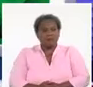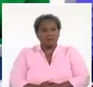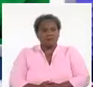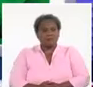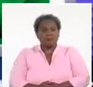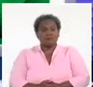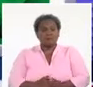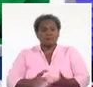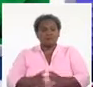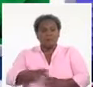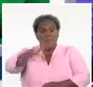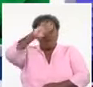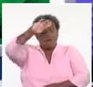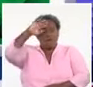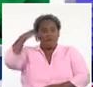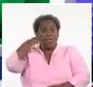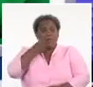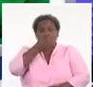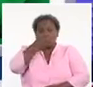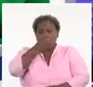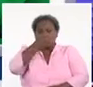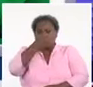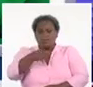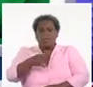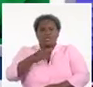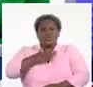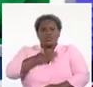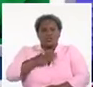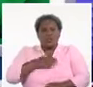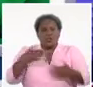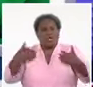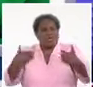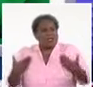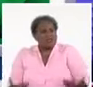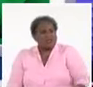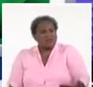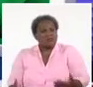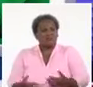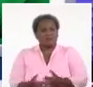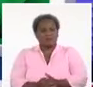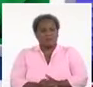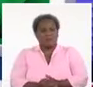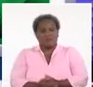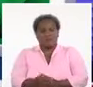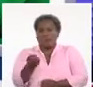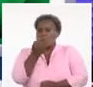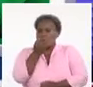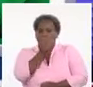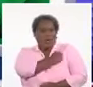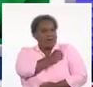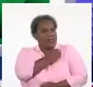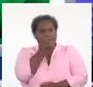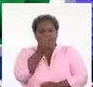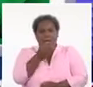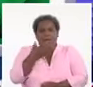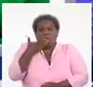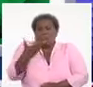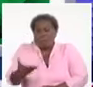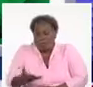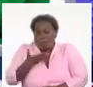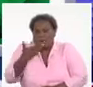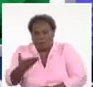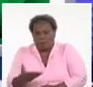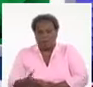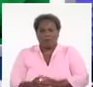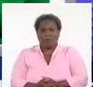compleja, fiebre, secreción nasal, tos, decaimiento, falta de apetito, vómitos y